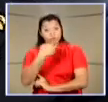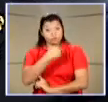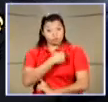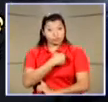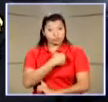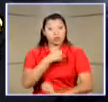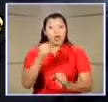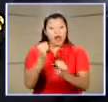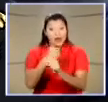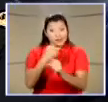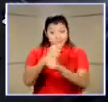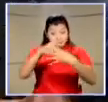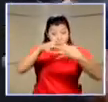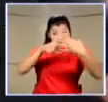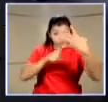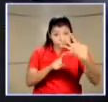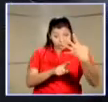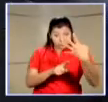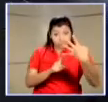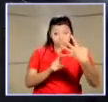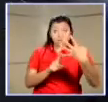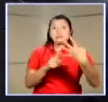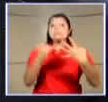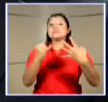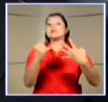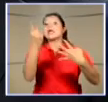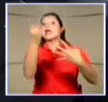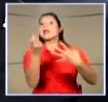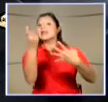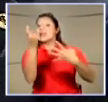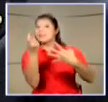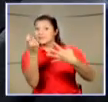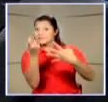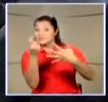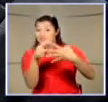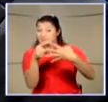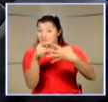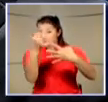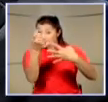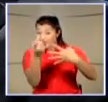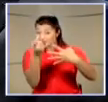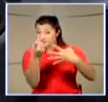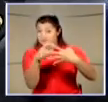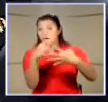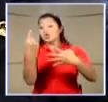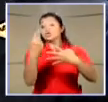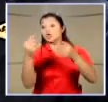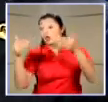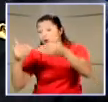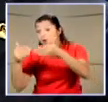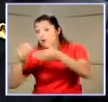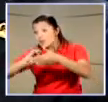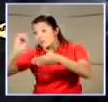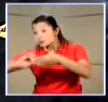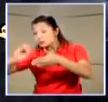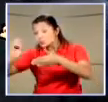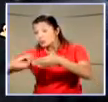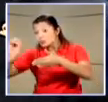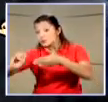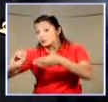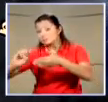la solución del déficit únicamente por la vía de impuestos, lo que vamos a es a socavar la competitividad de todas las empresas,